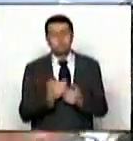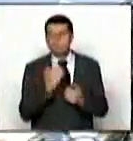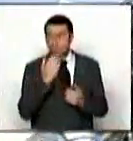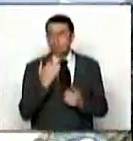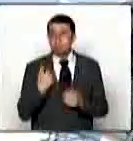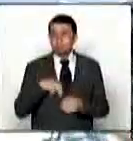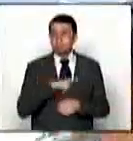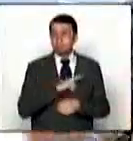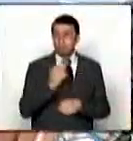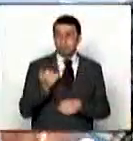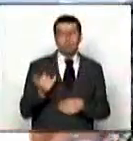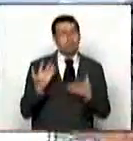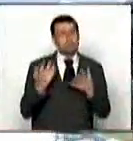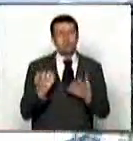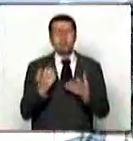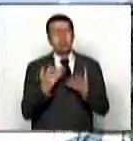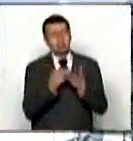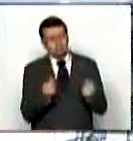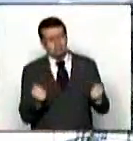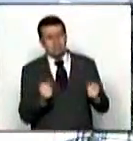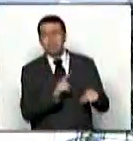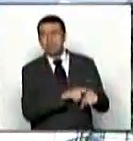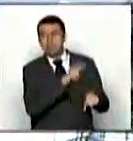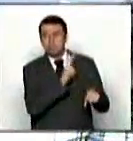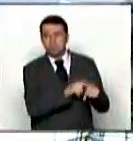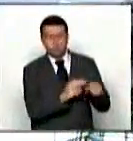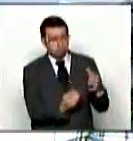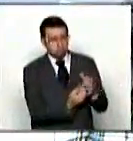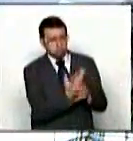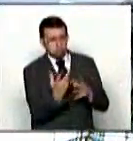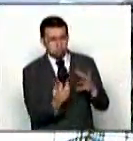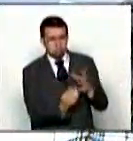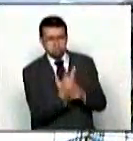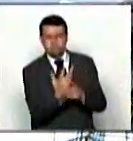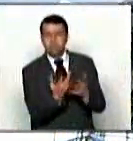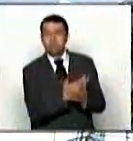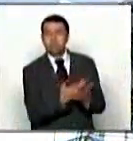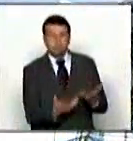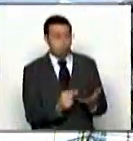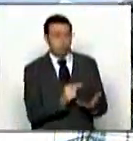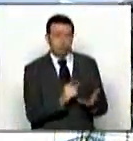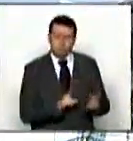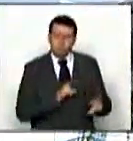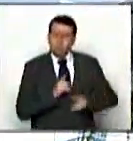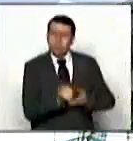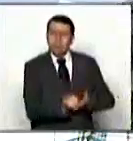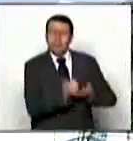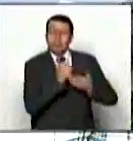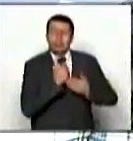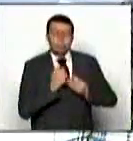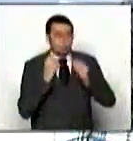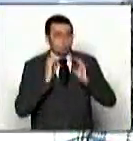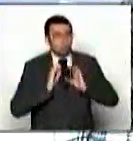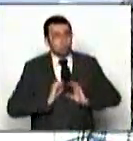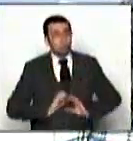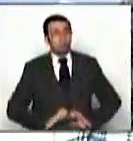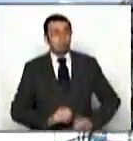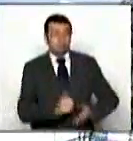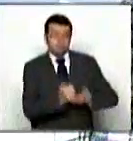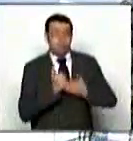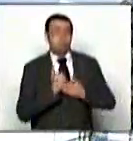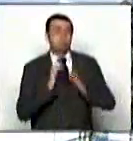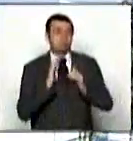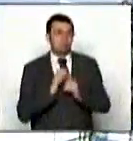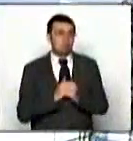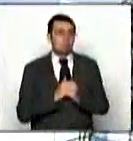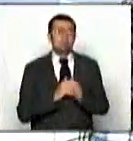con el propósito de acabar con el naturismo, algo que realmente ha sido tan benéfico y ha mostrado, además porque